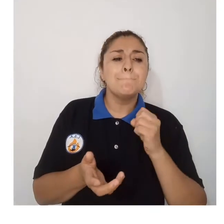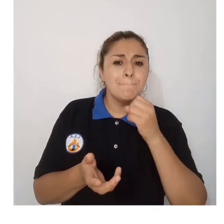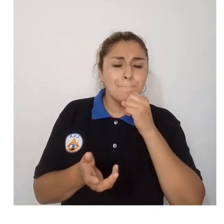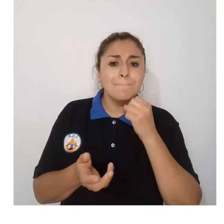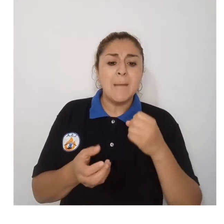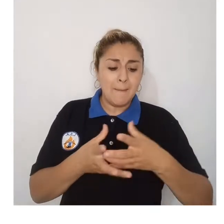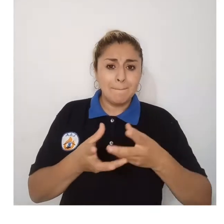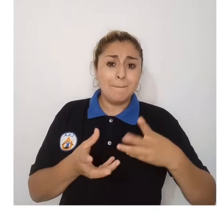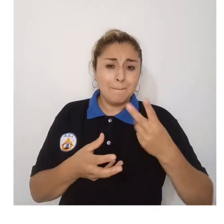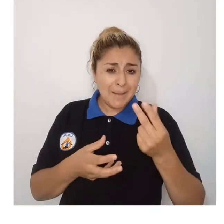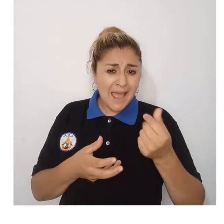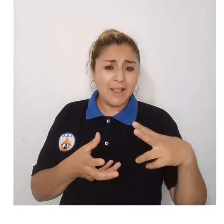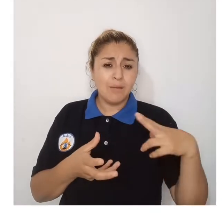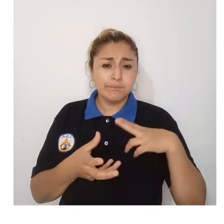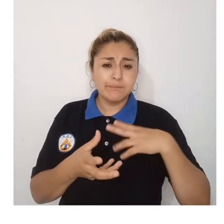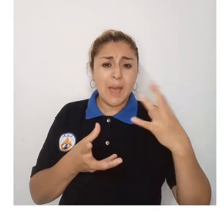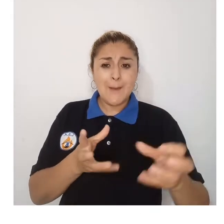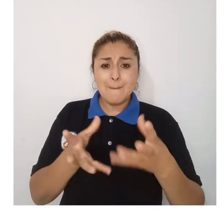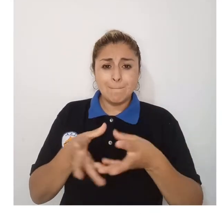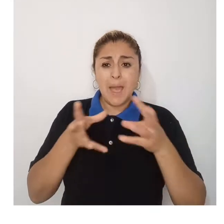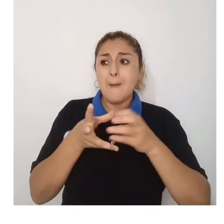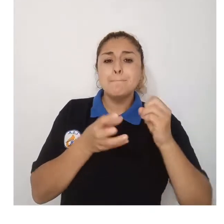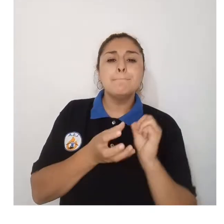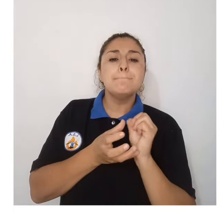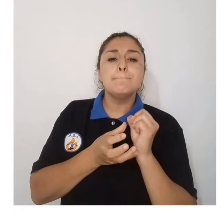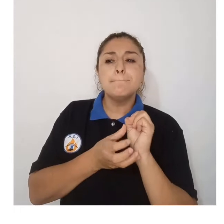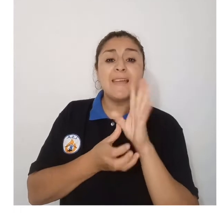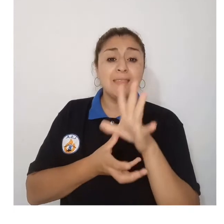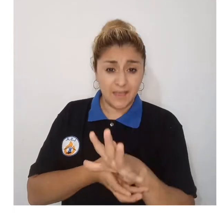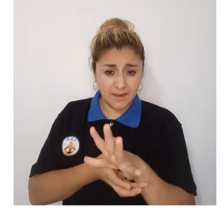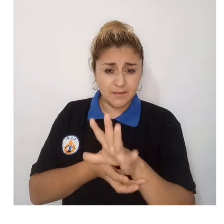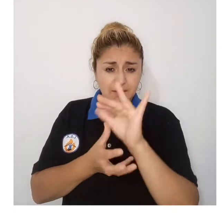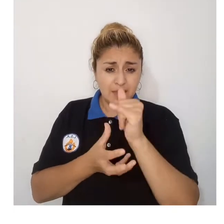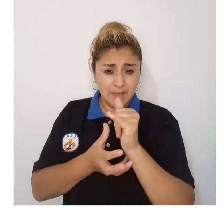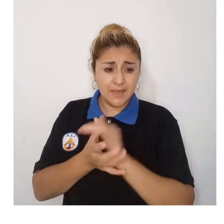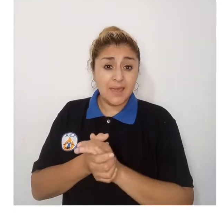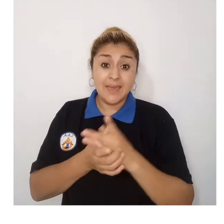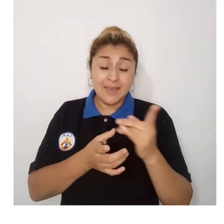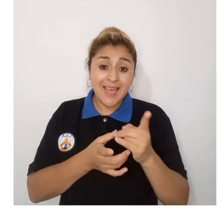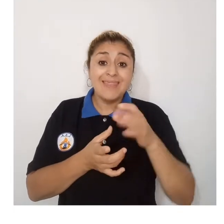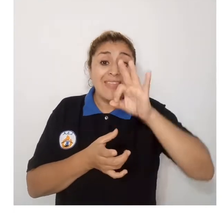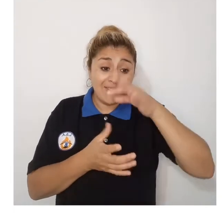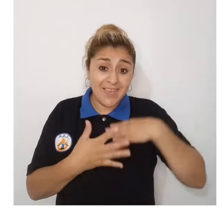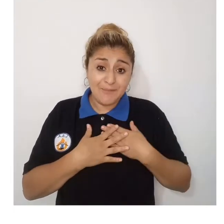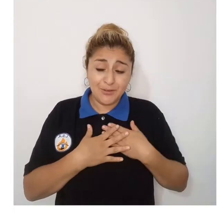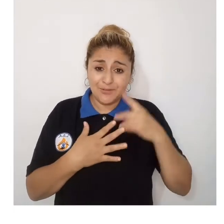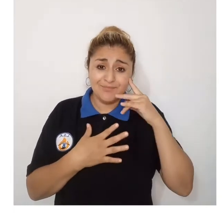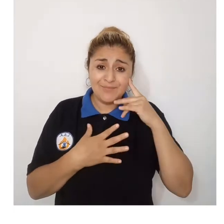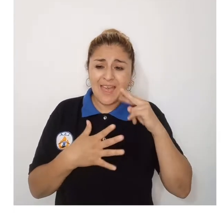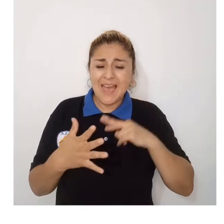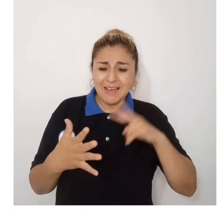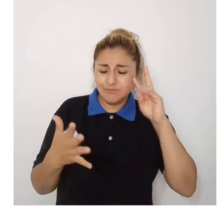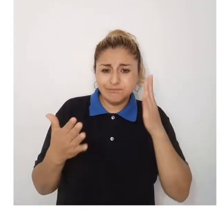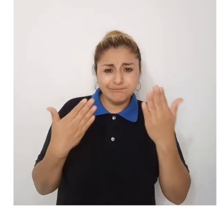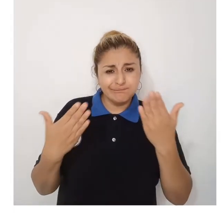mano de bernabé y de saulo la realidad es cambiado pero compromiso se adaptaba al tiempo